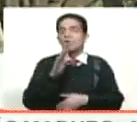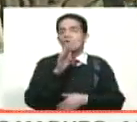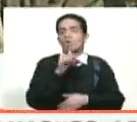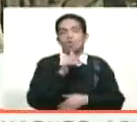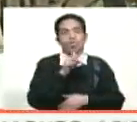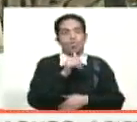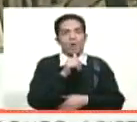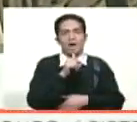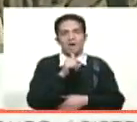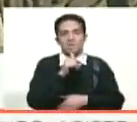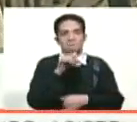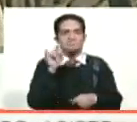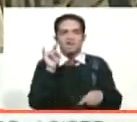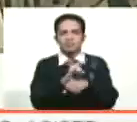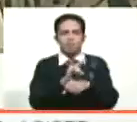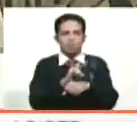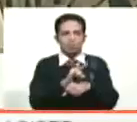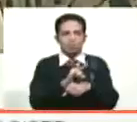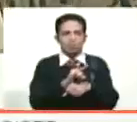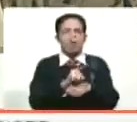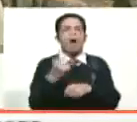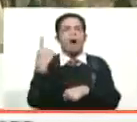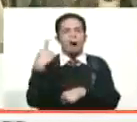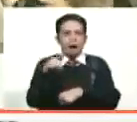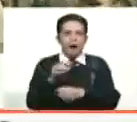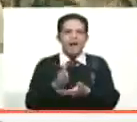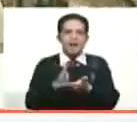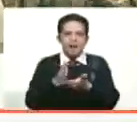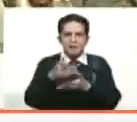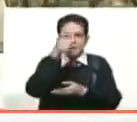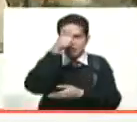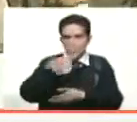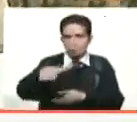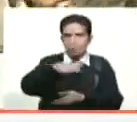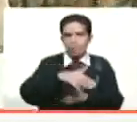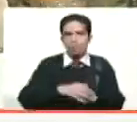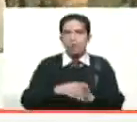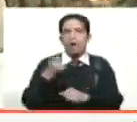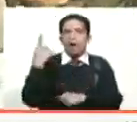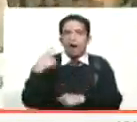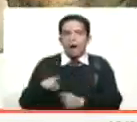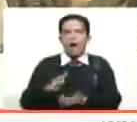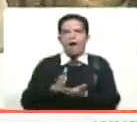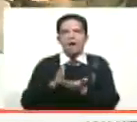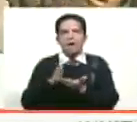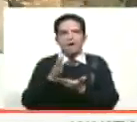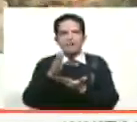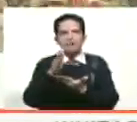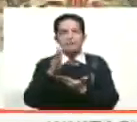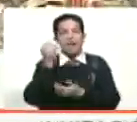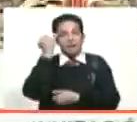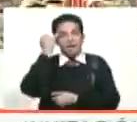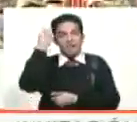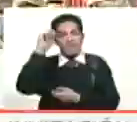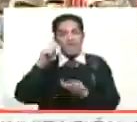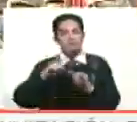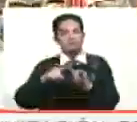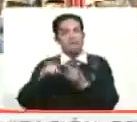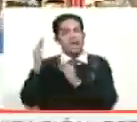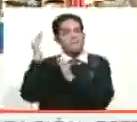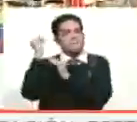ni va a haber traición. Ha habido lealtad al pueblo, ha habido lealtad a los ideales, a la